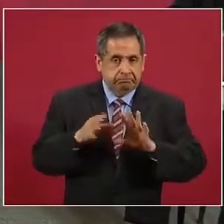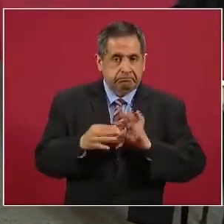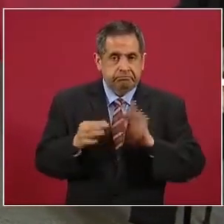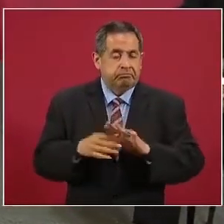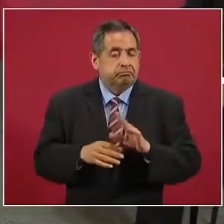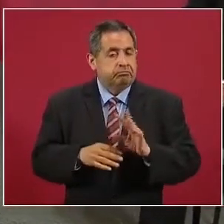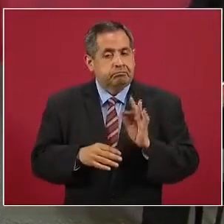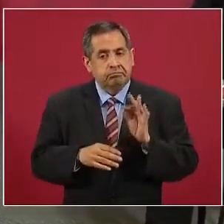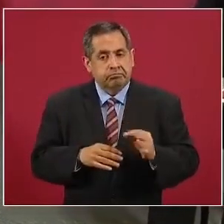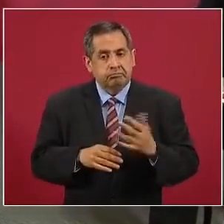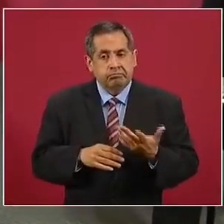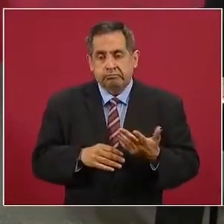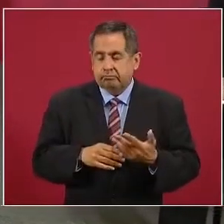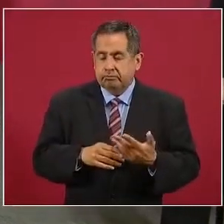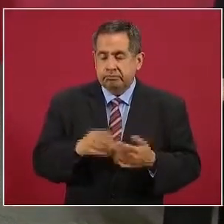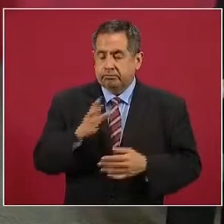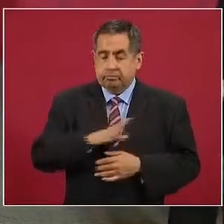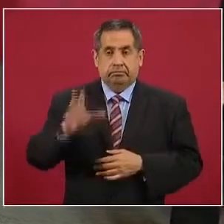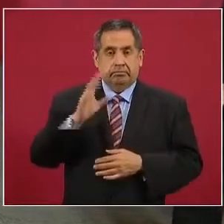que eso es único,